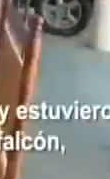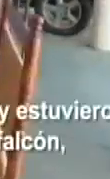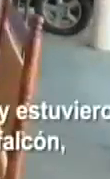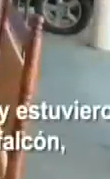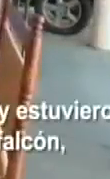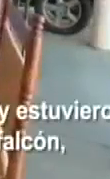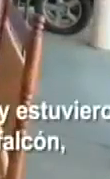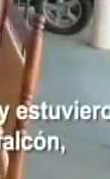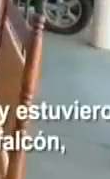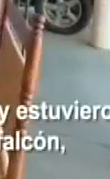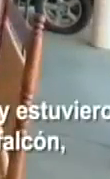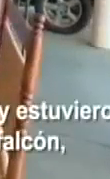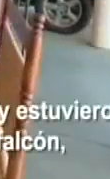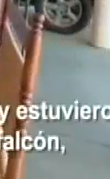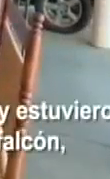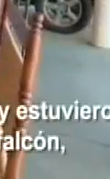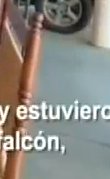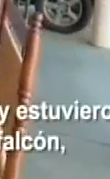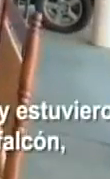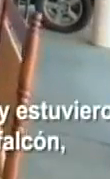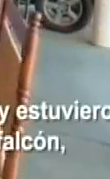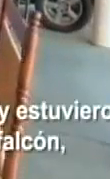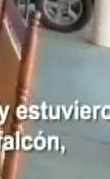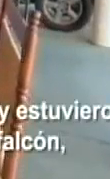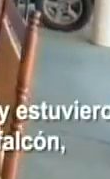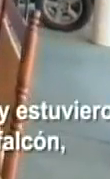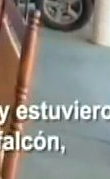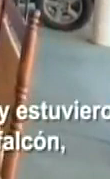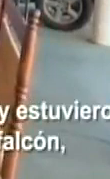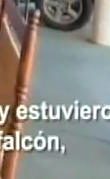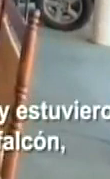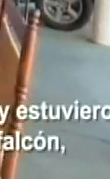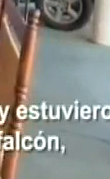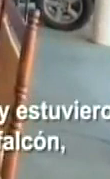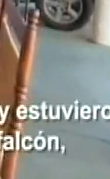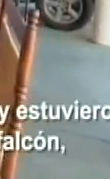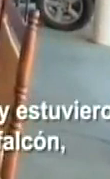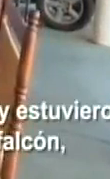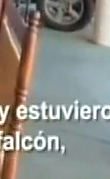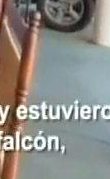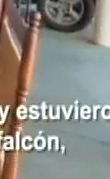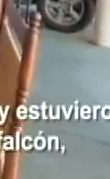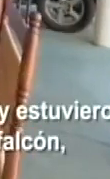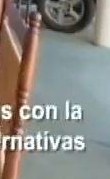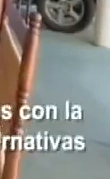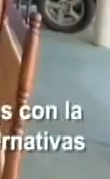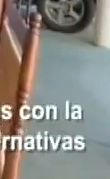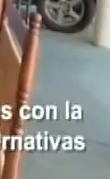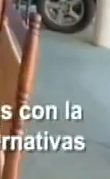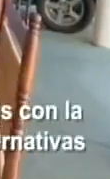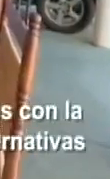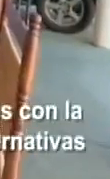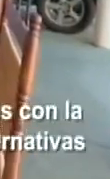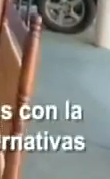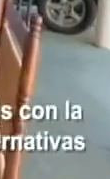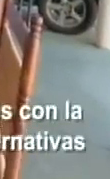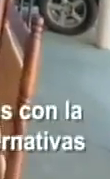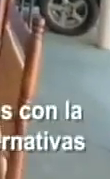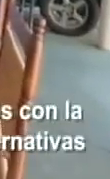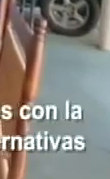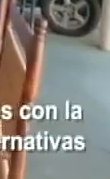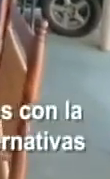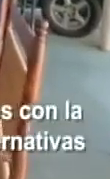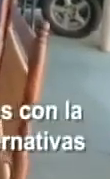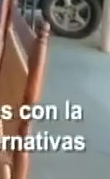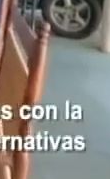Bueno, agradezco realmente la respuesta de ellos. Hoy estuvieron aquí la gerencia de comunidades de Hidrofalcón, la gerencia de operaciones, y nos